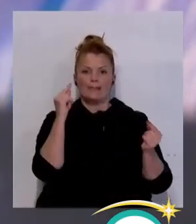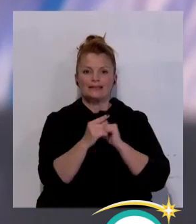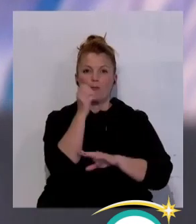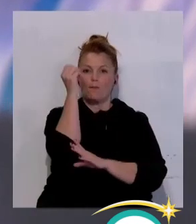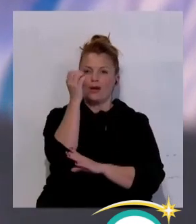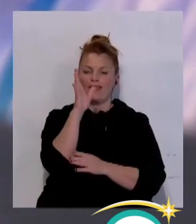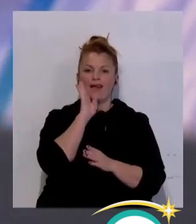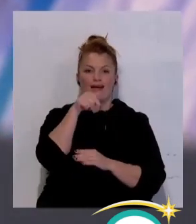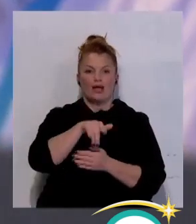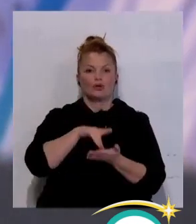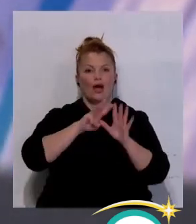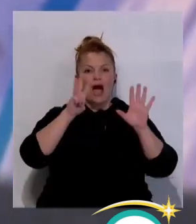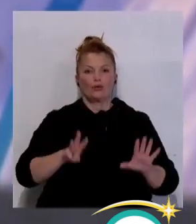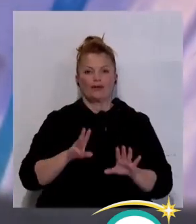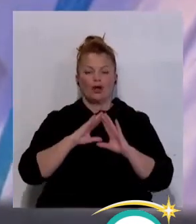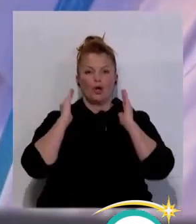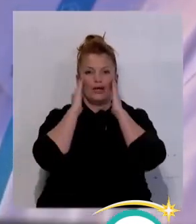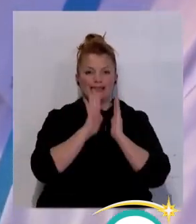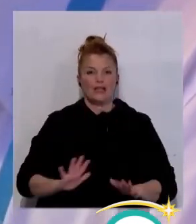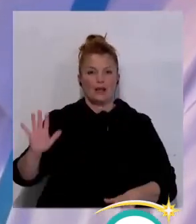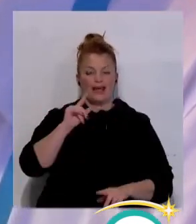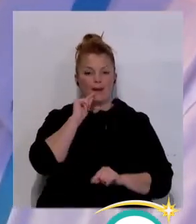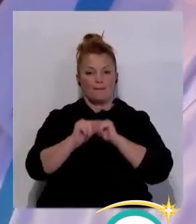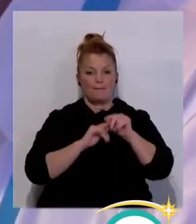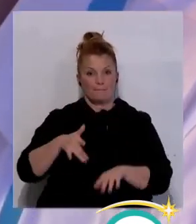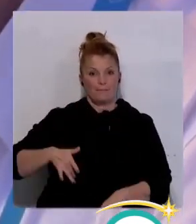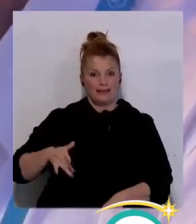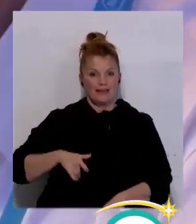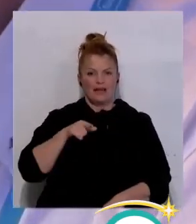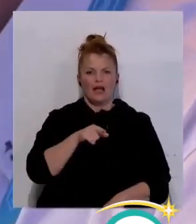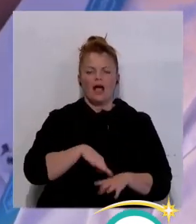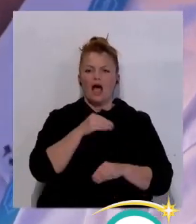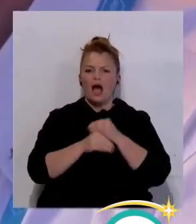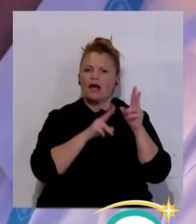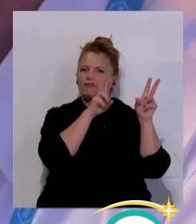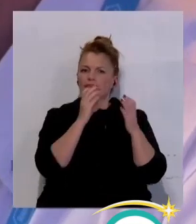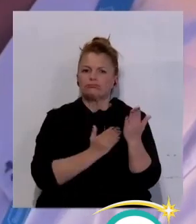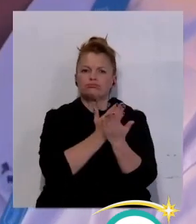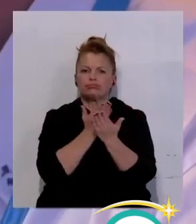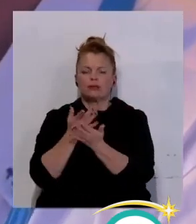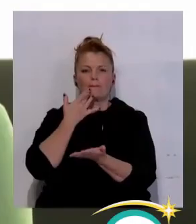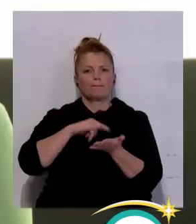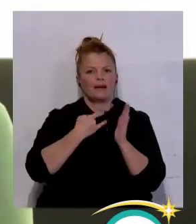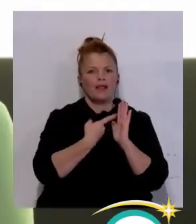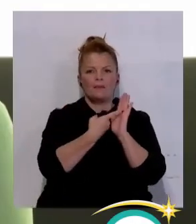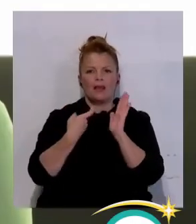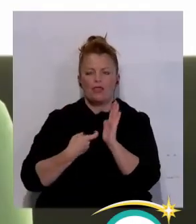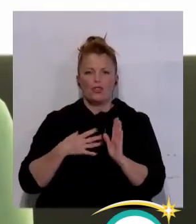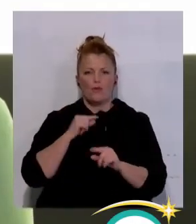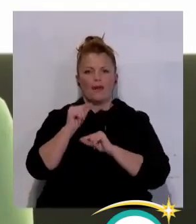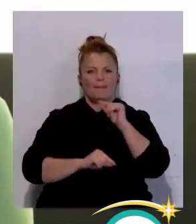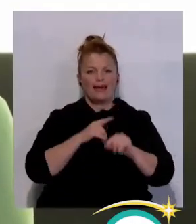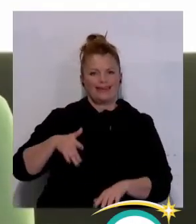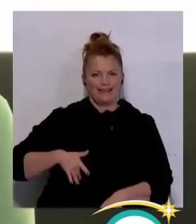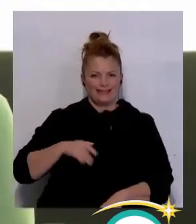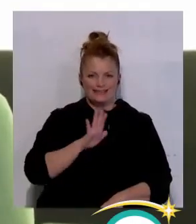ponencias de este octavo Congreso Nacional de Hepatitis Víricas se han abordado asuntos como los planes de eliminación de la hepatitis en